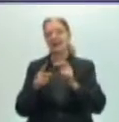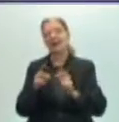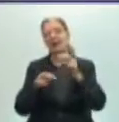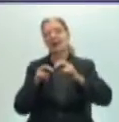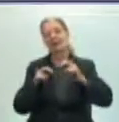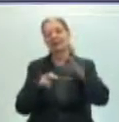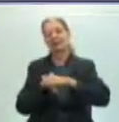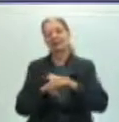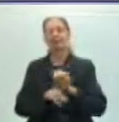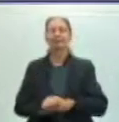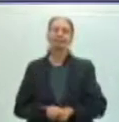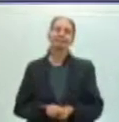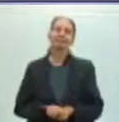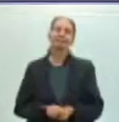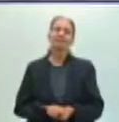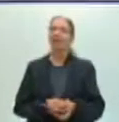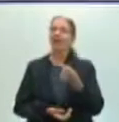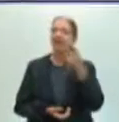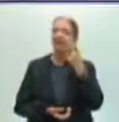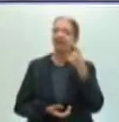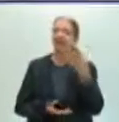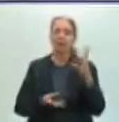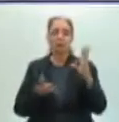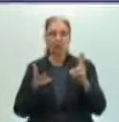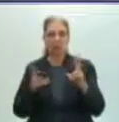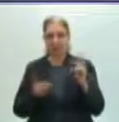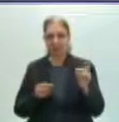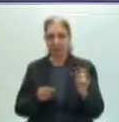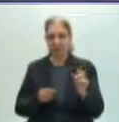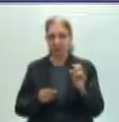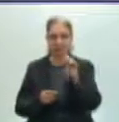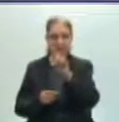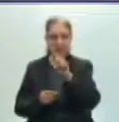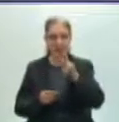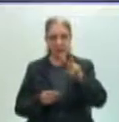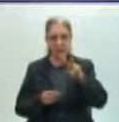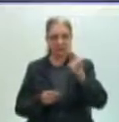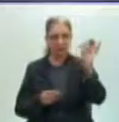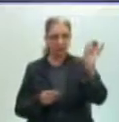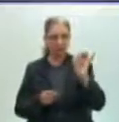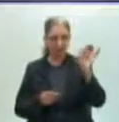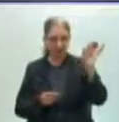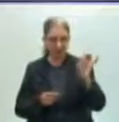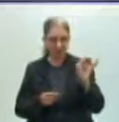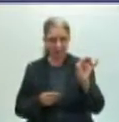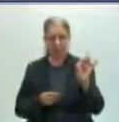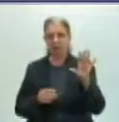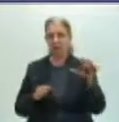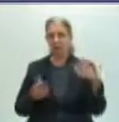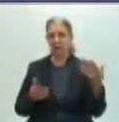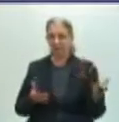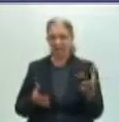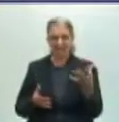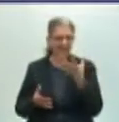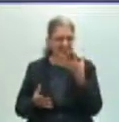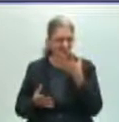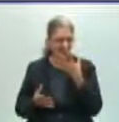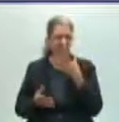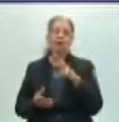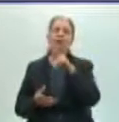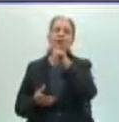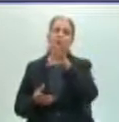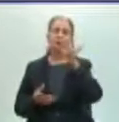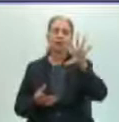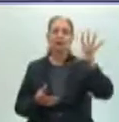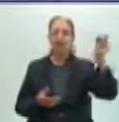plátano. Vamos a determinar cuánto es el 12% de la cantidad total de hectáreas que